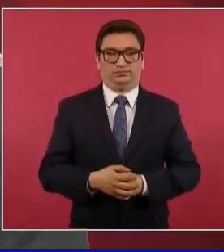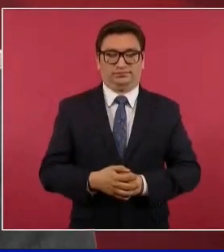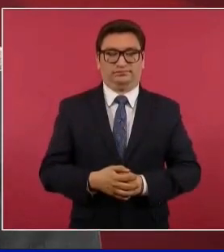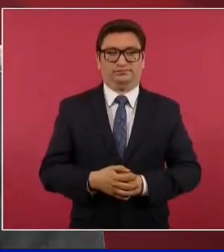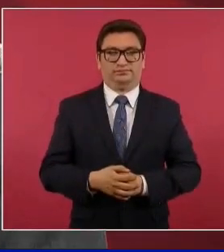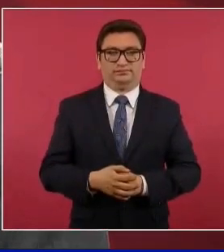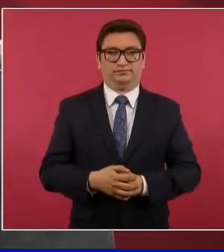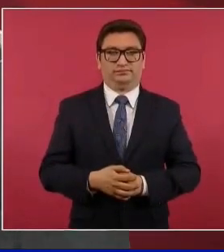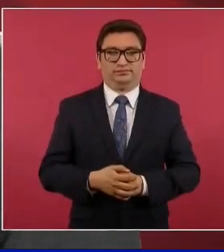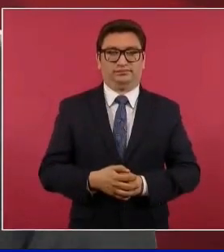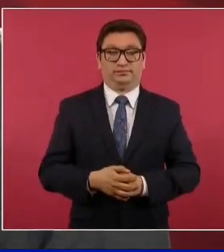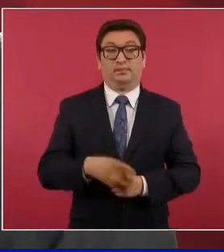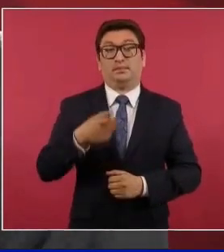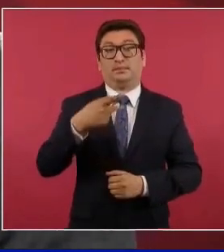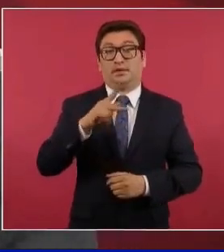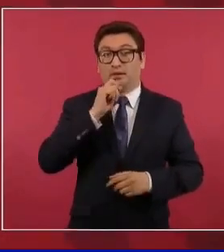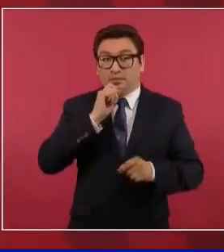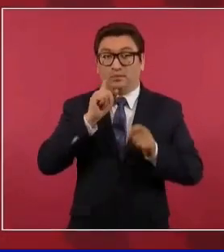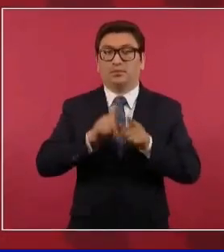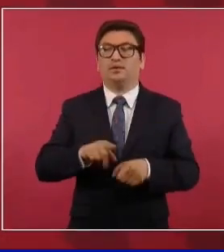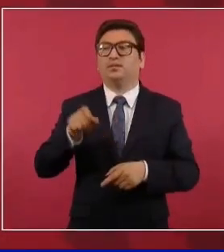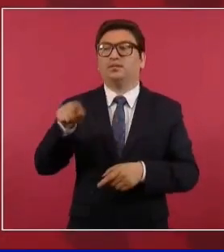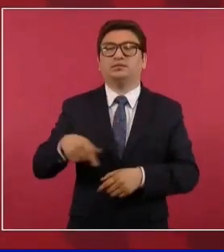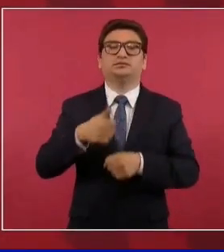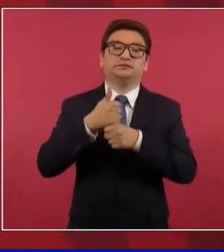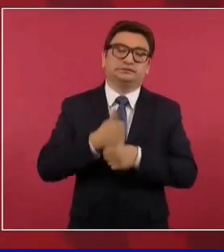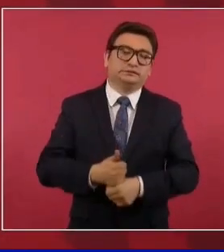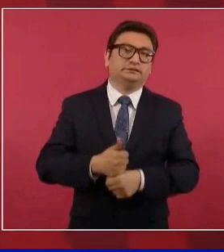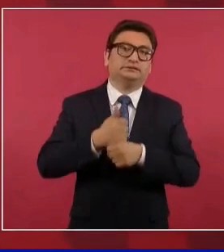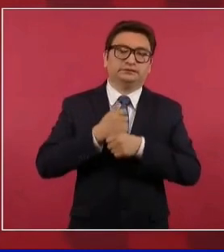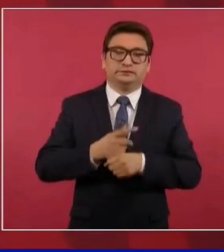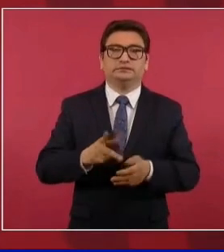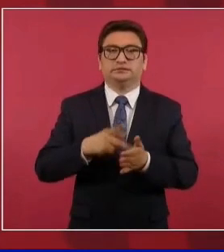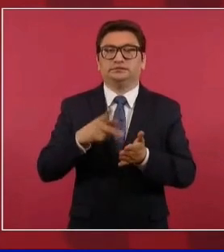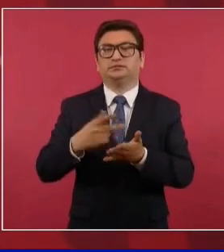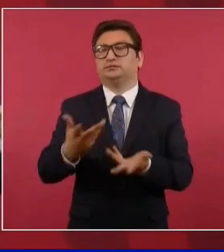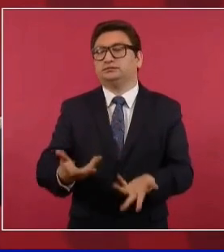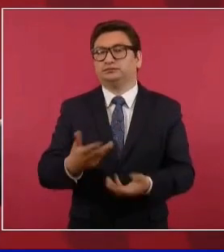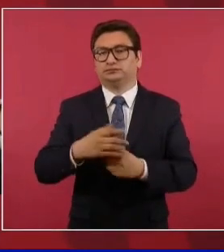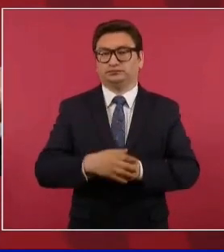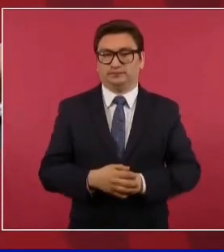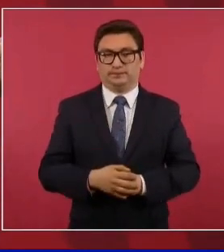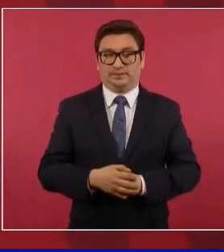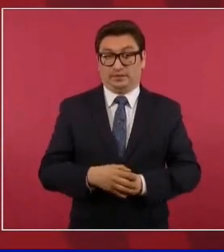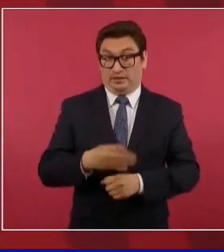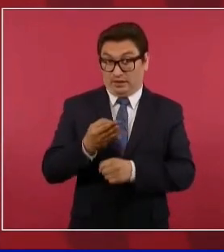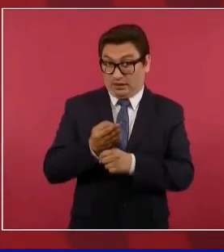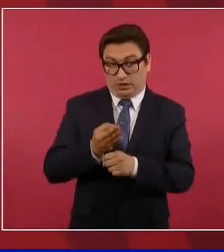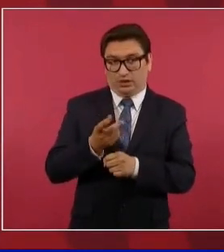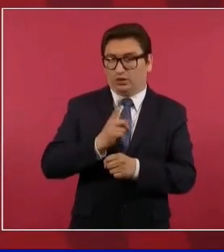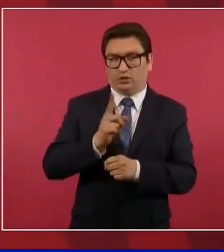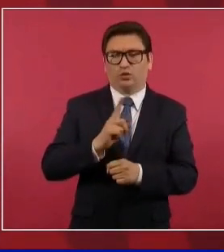mismo, si de lo que más padecemos, y esto no de ahora,